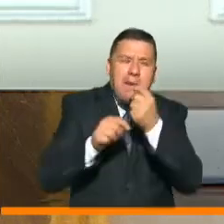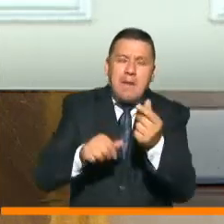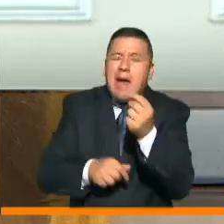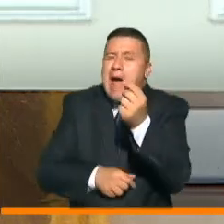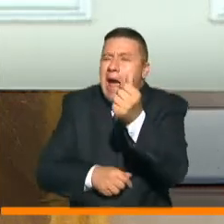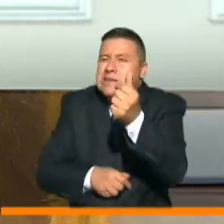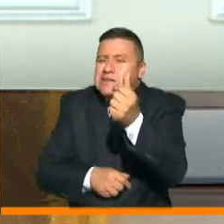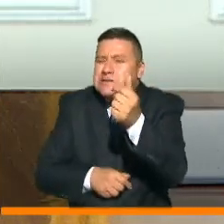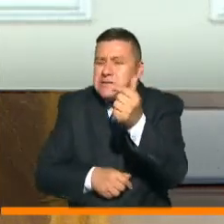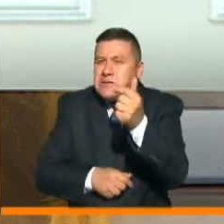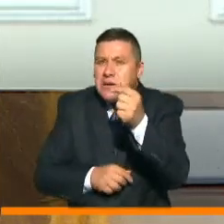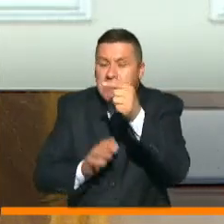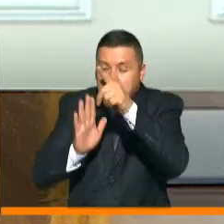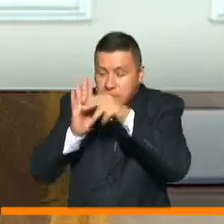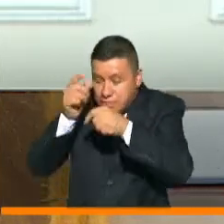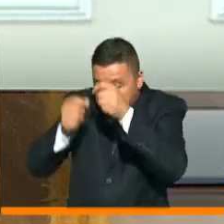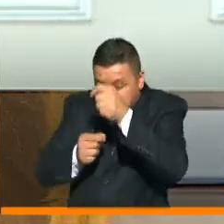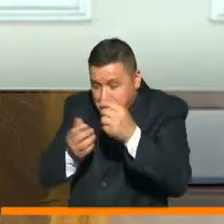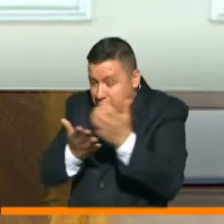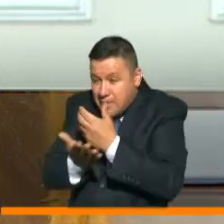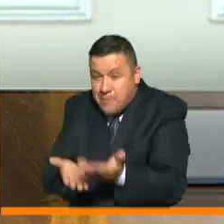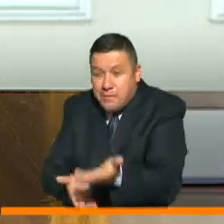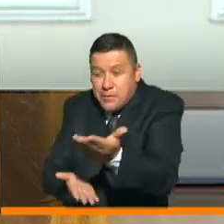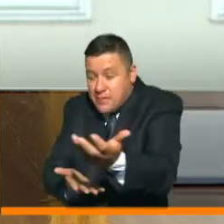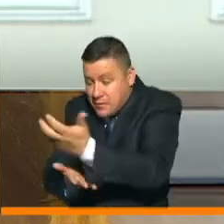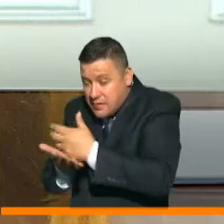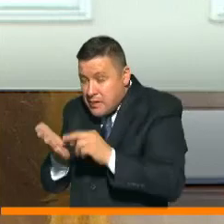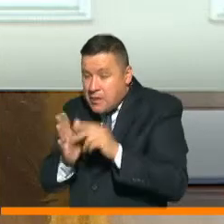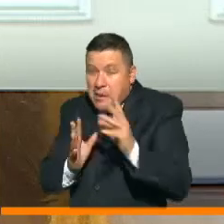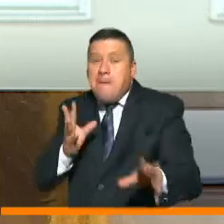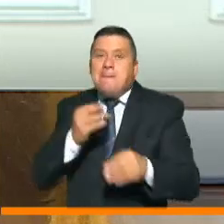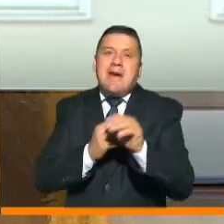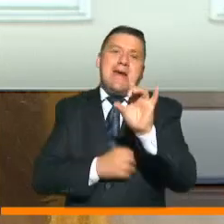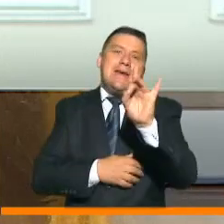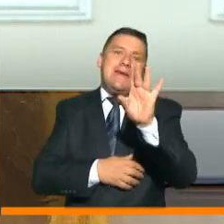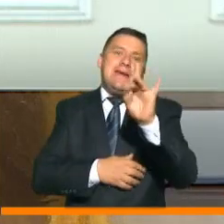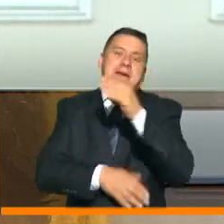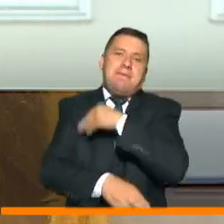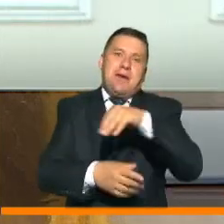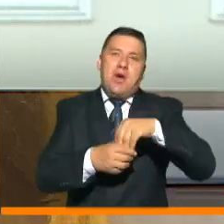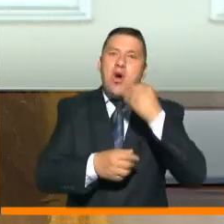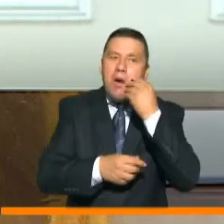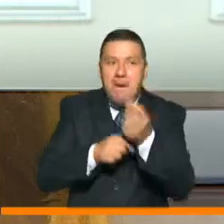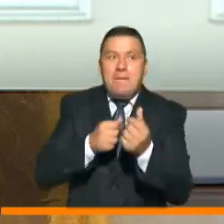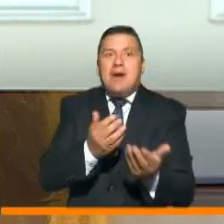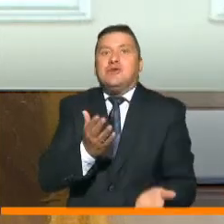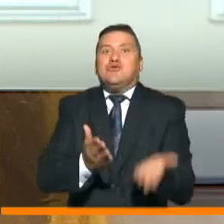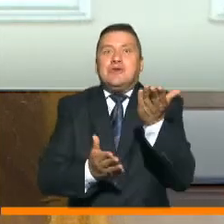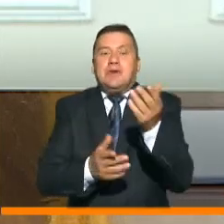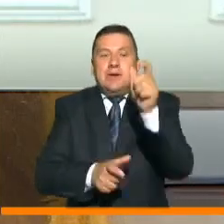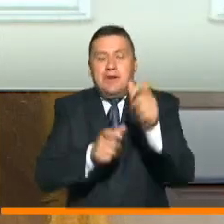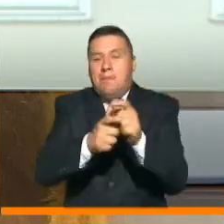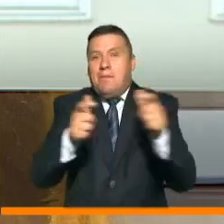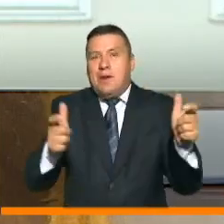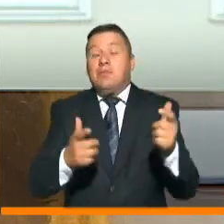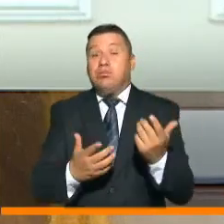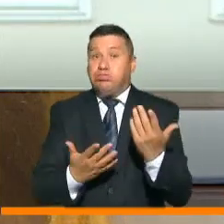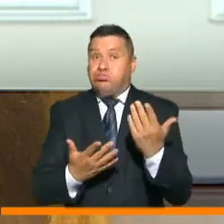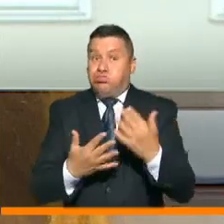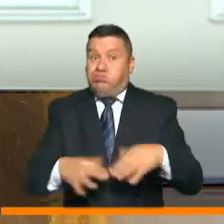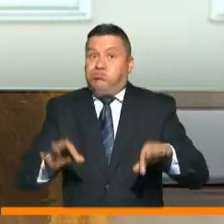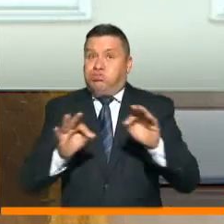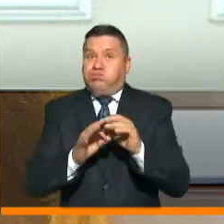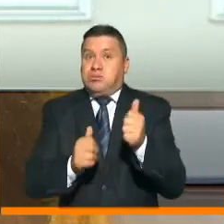prácticamente. Con esta reforma estaríamos llegando a más de 15 millones de hogares de nuestro país y eso tiene un gran valor